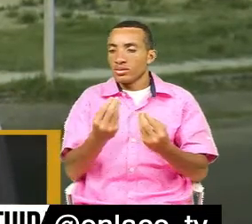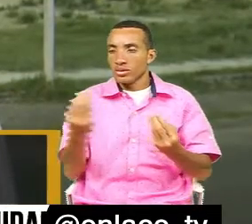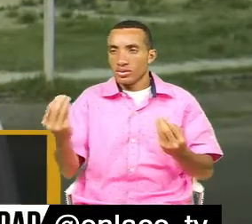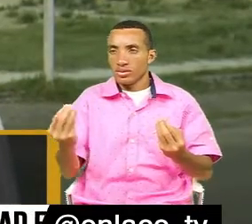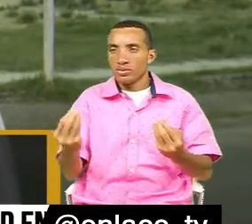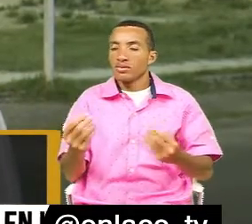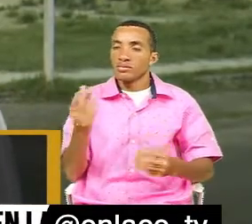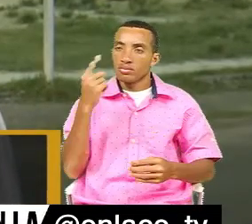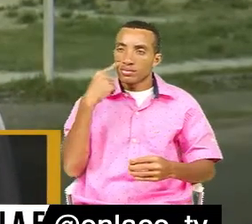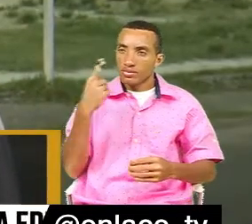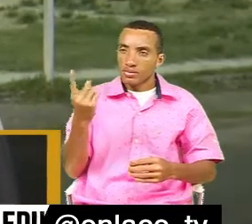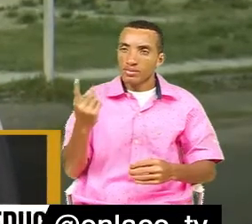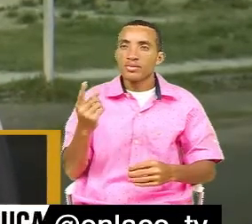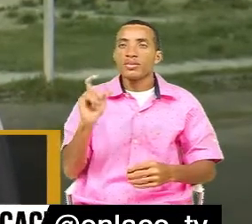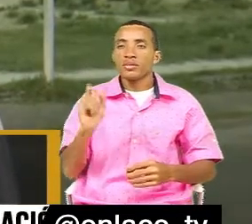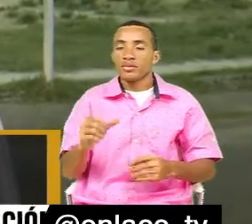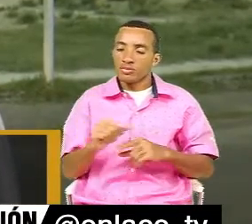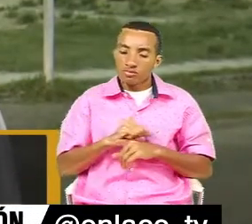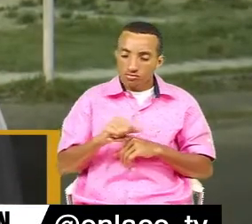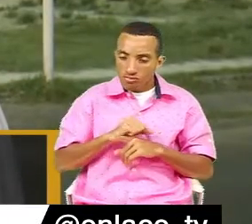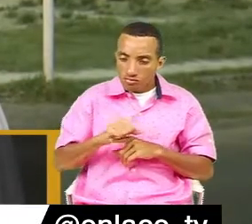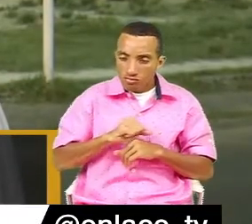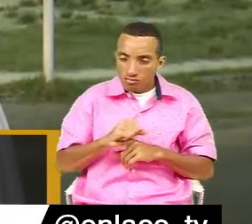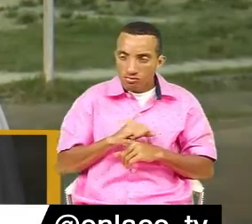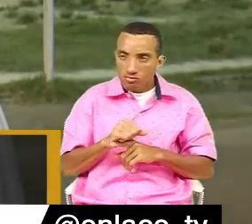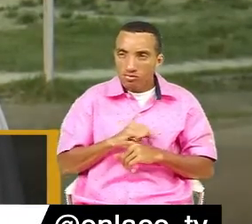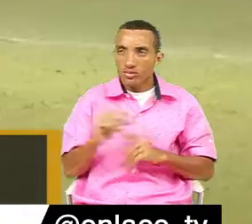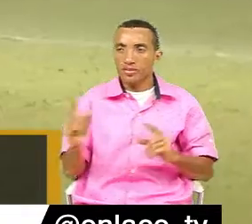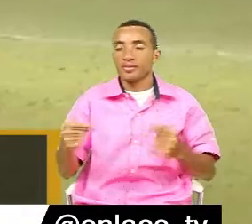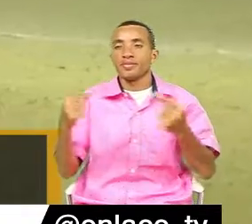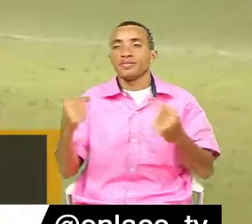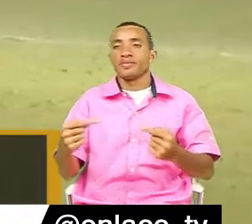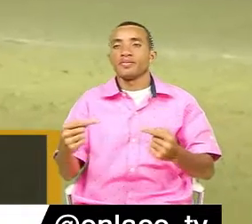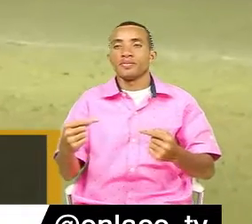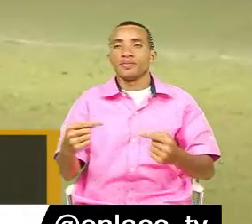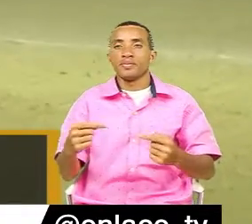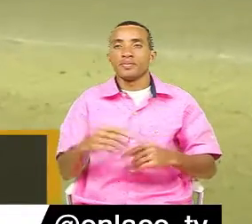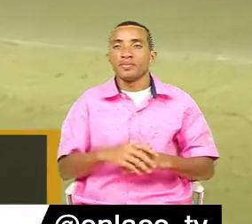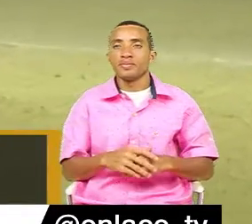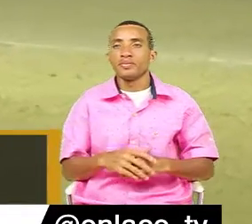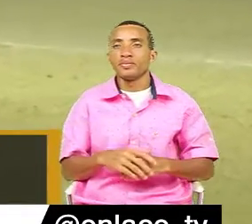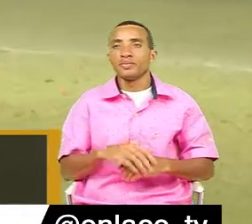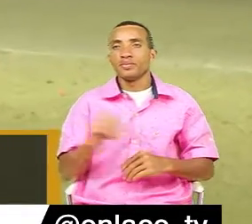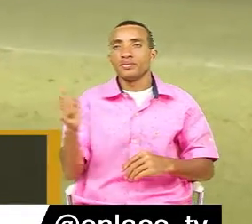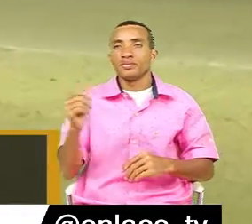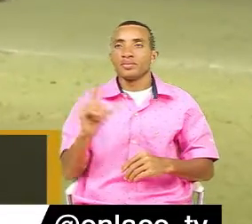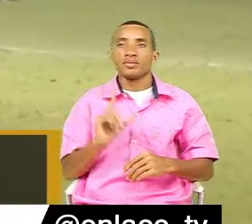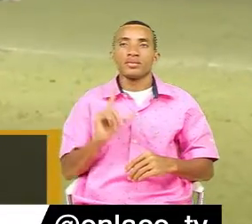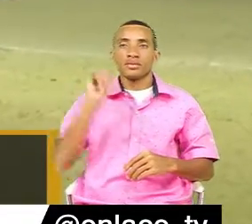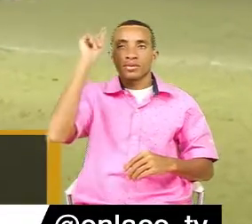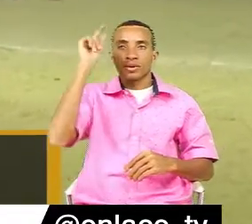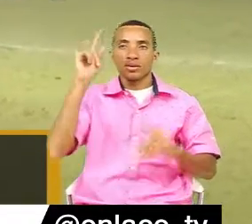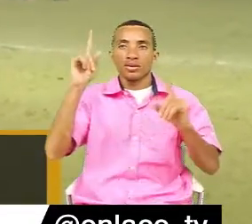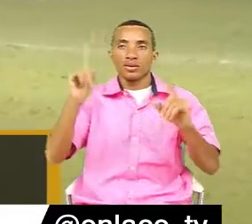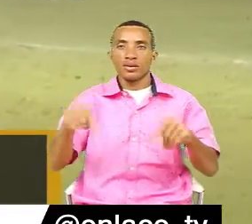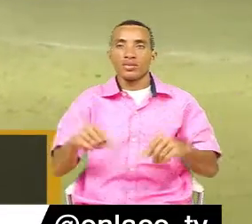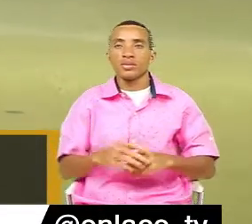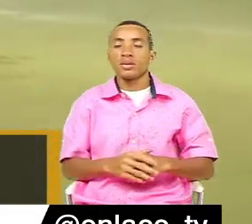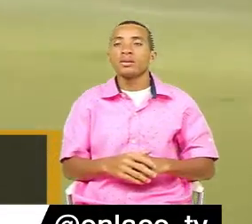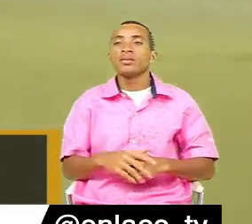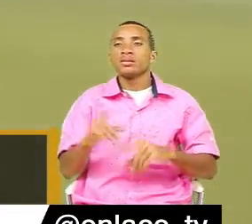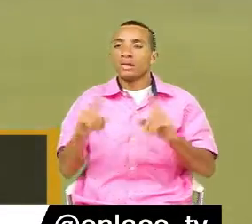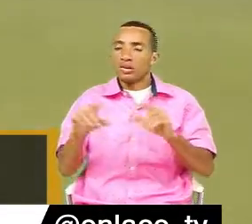visto, se están preparando bastante para este campeonato. Entre eso, el equipo de Inderva, que viene con revelaciones,